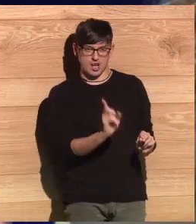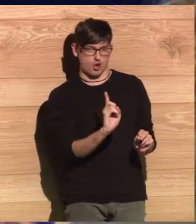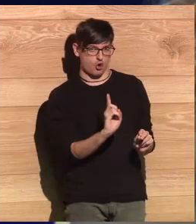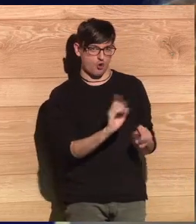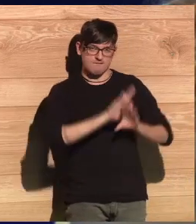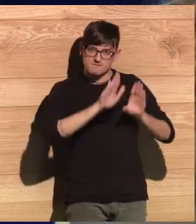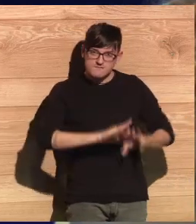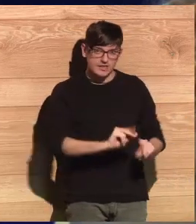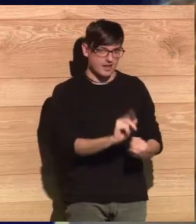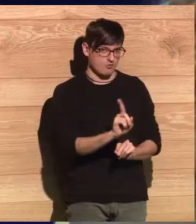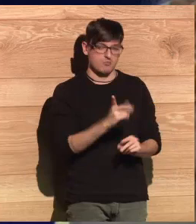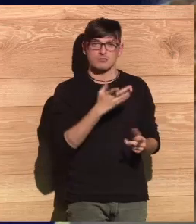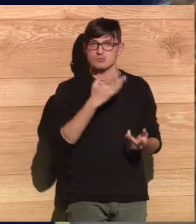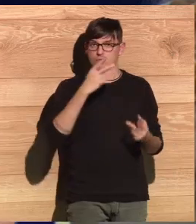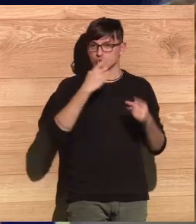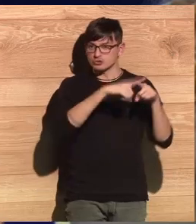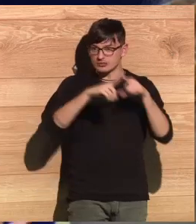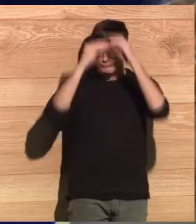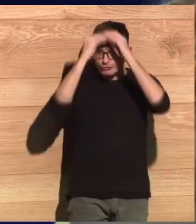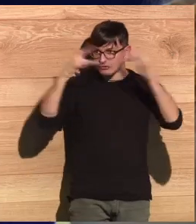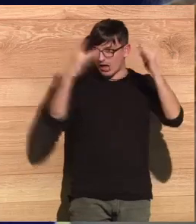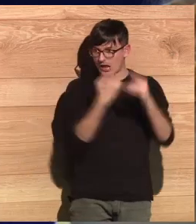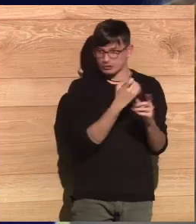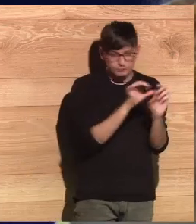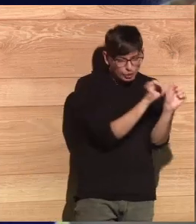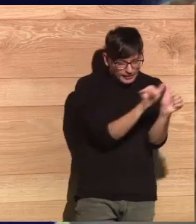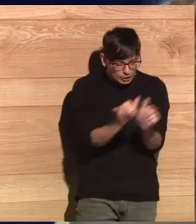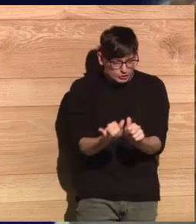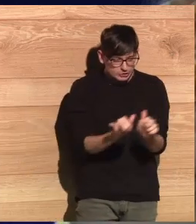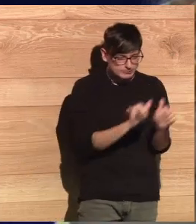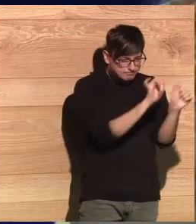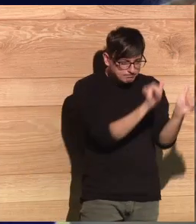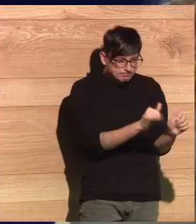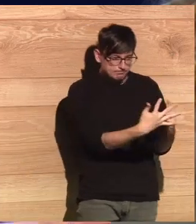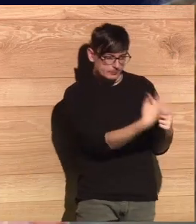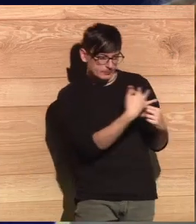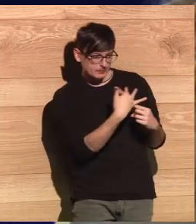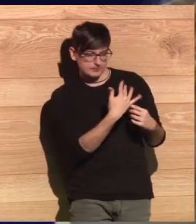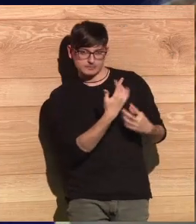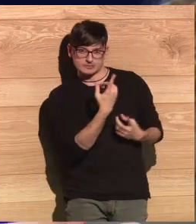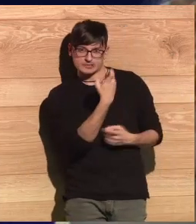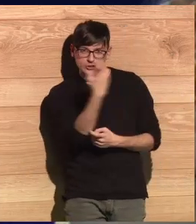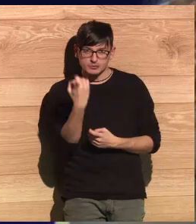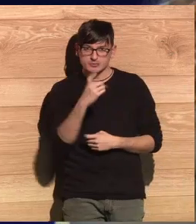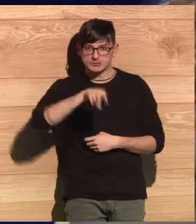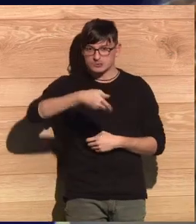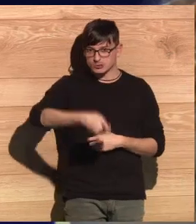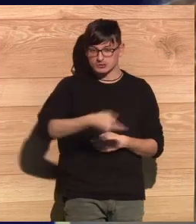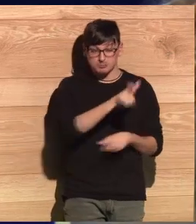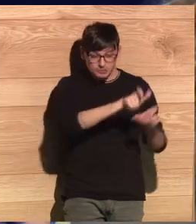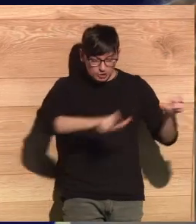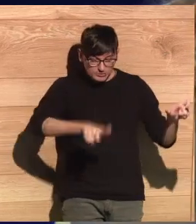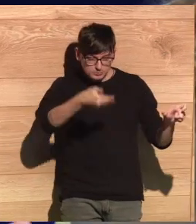hay que soñarlas, es verdad que necesitas modelos en los que fijarte y me parece muy importante que además conocemos